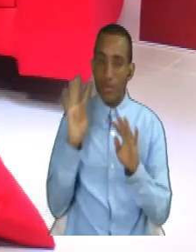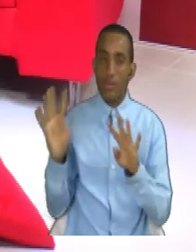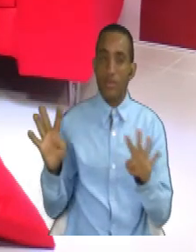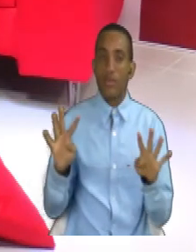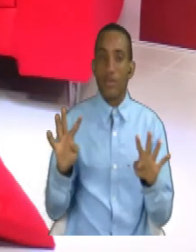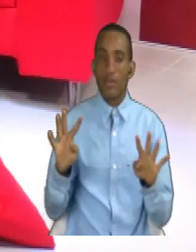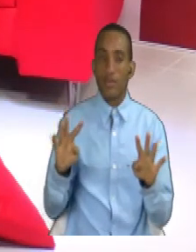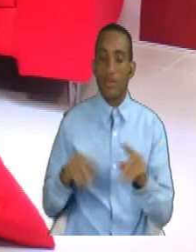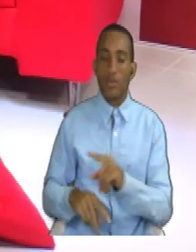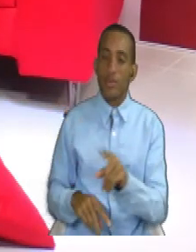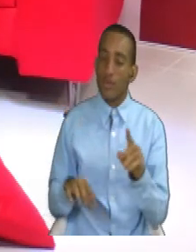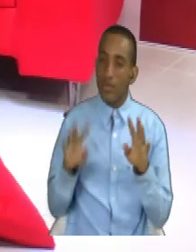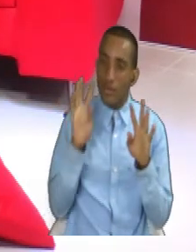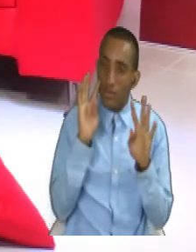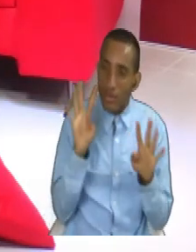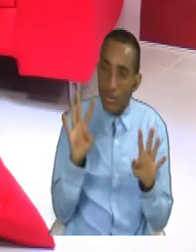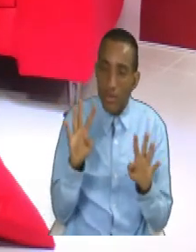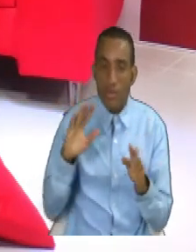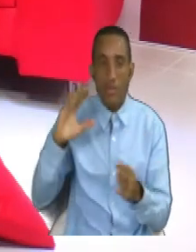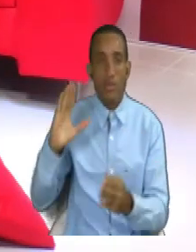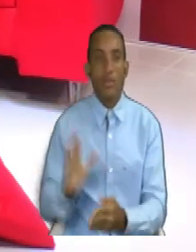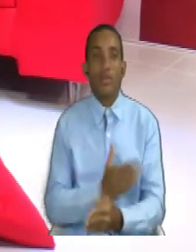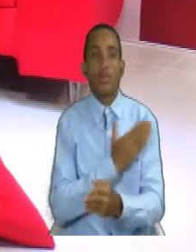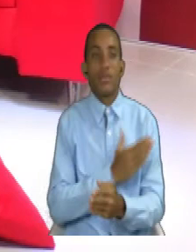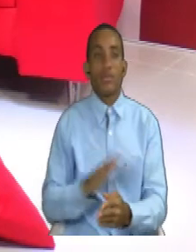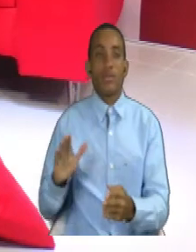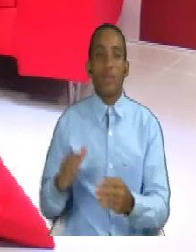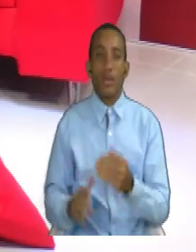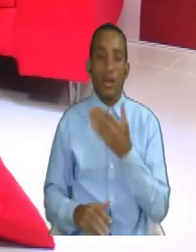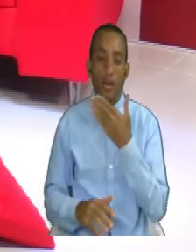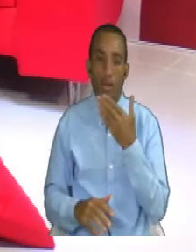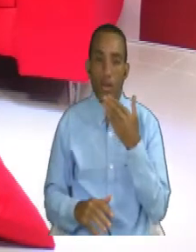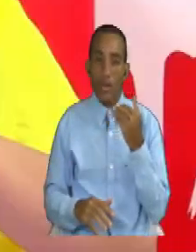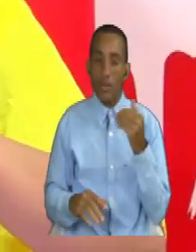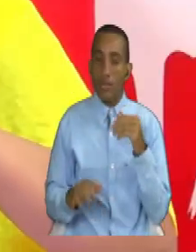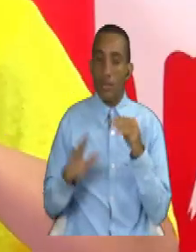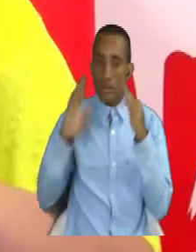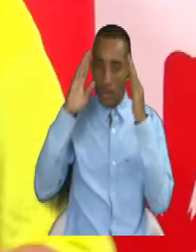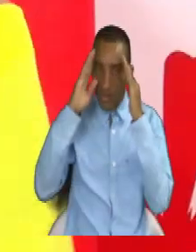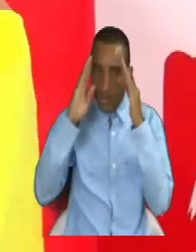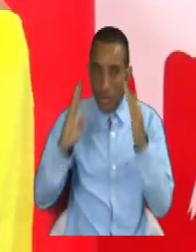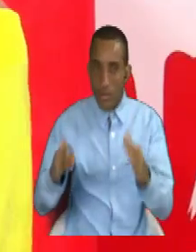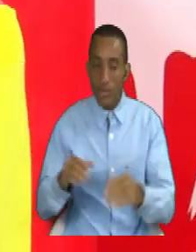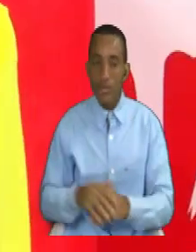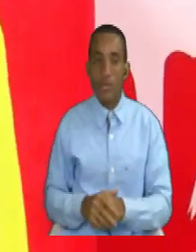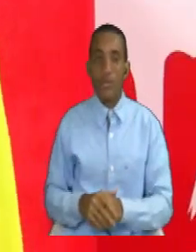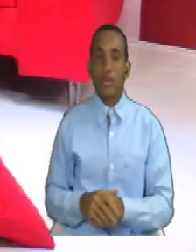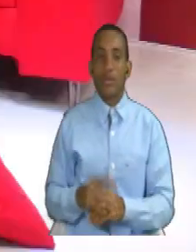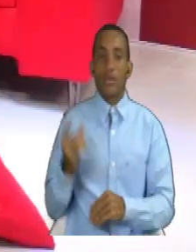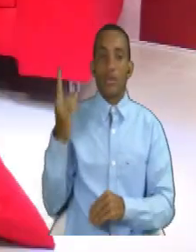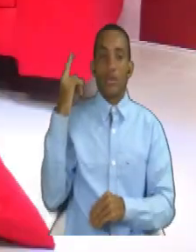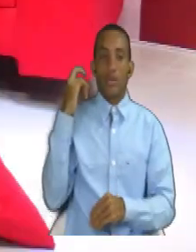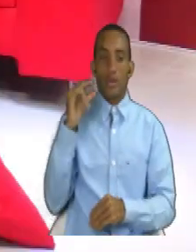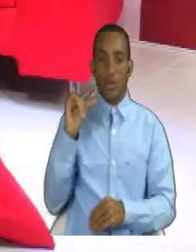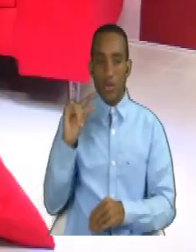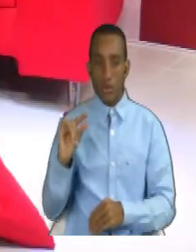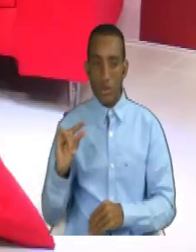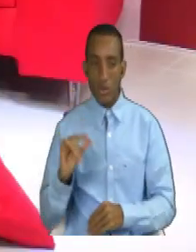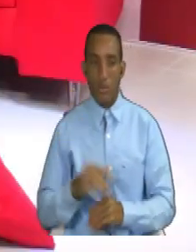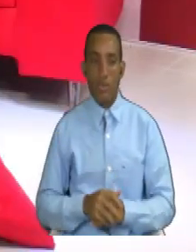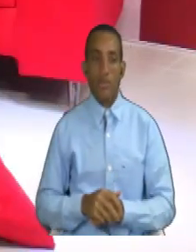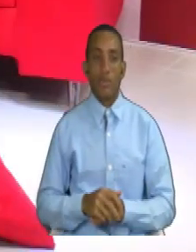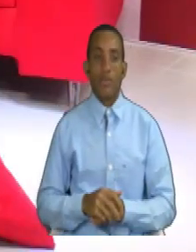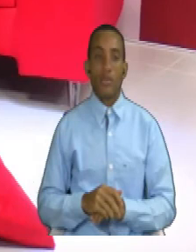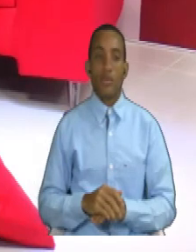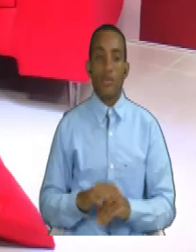para que estén ahí pegados con sus canciones. Mejor dicho, pendientes de todos los éxitos. Falta poquito. Bueno, falta poquito.